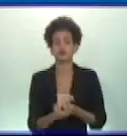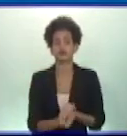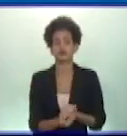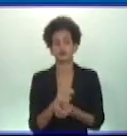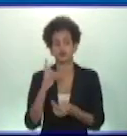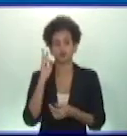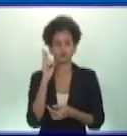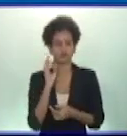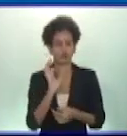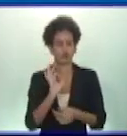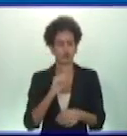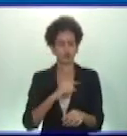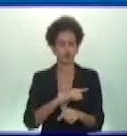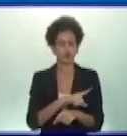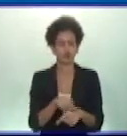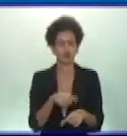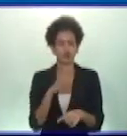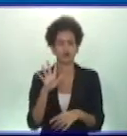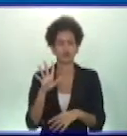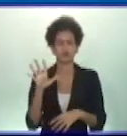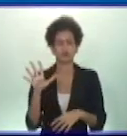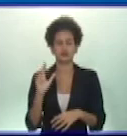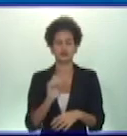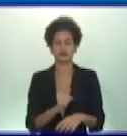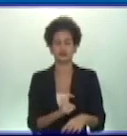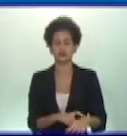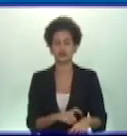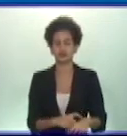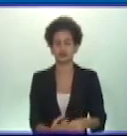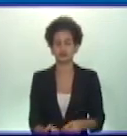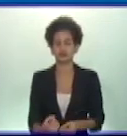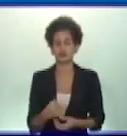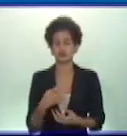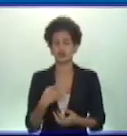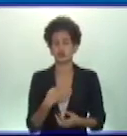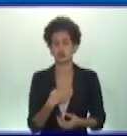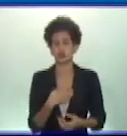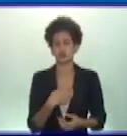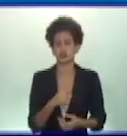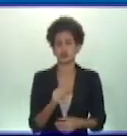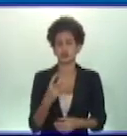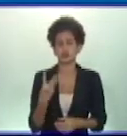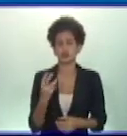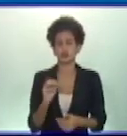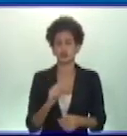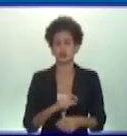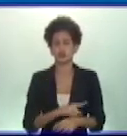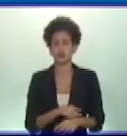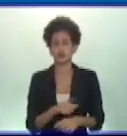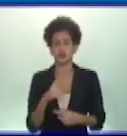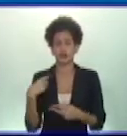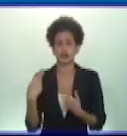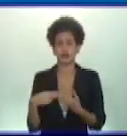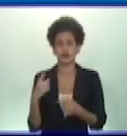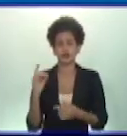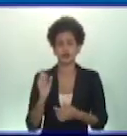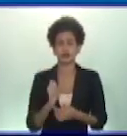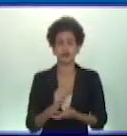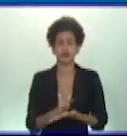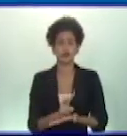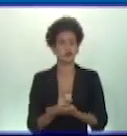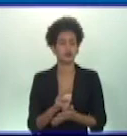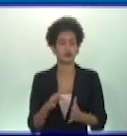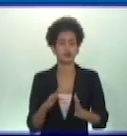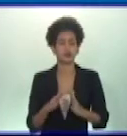horas y también nos dicen que tuvo 3 horas en esta tarea. Por lo tanto, tenemos que calcular a